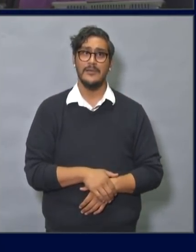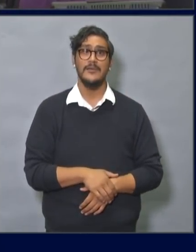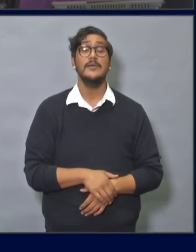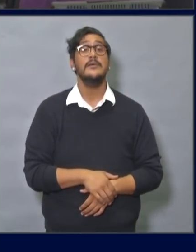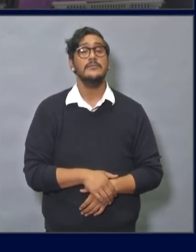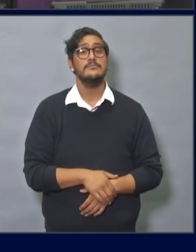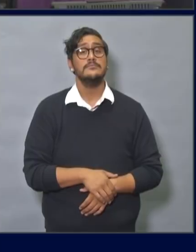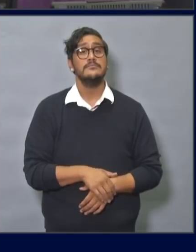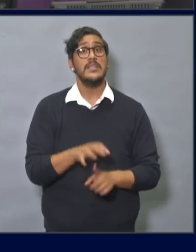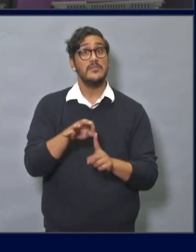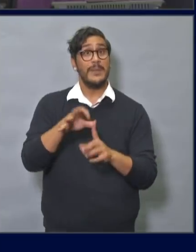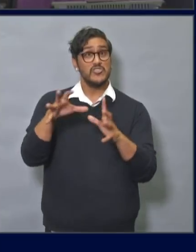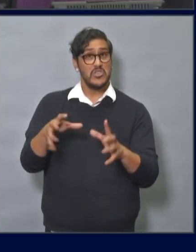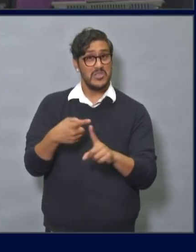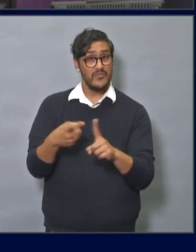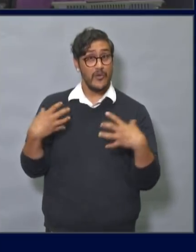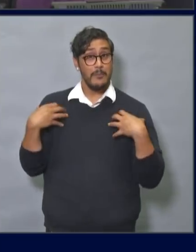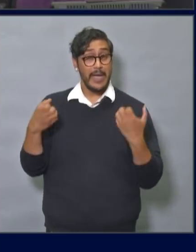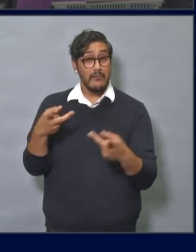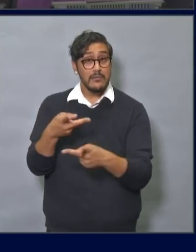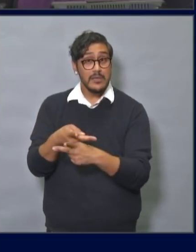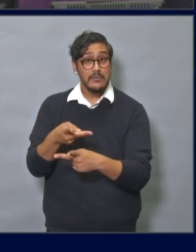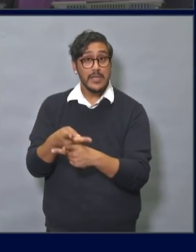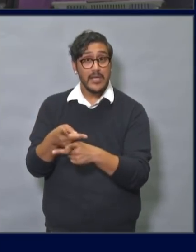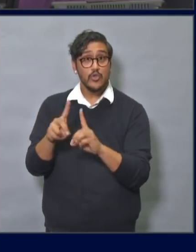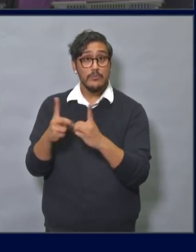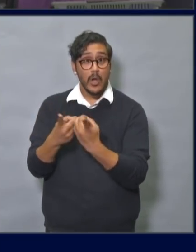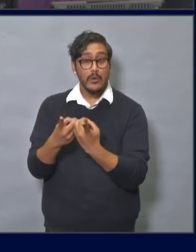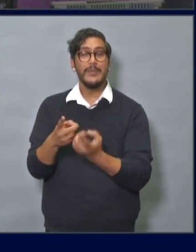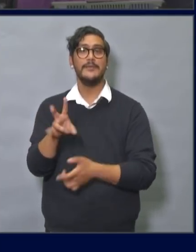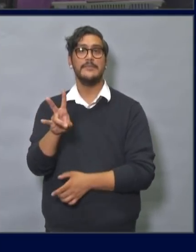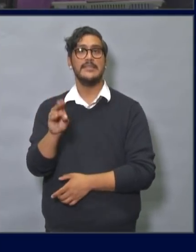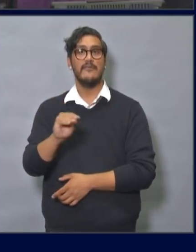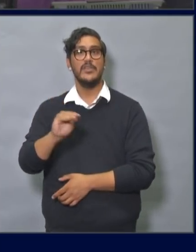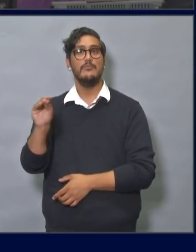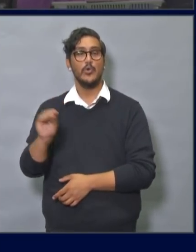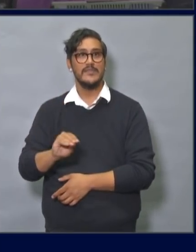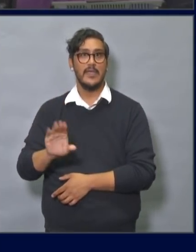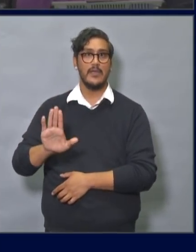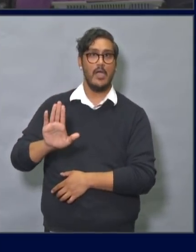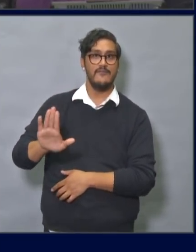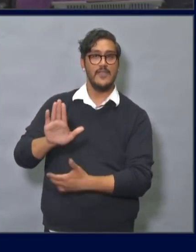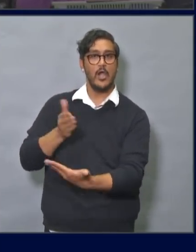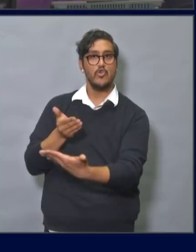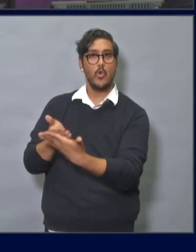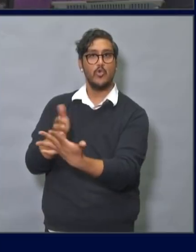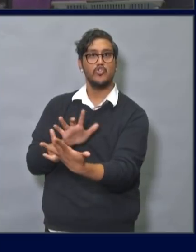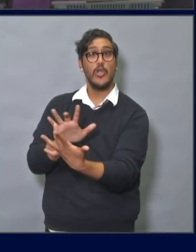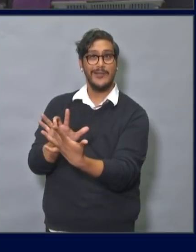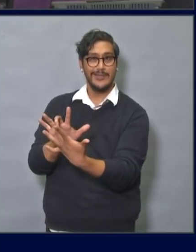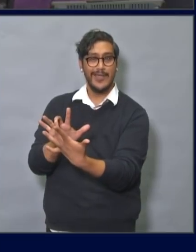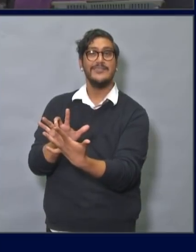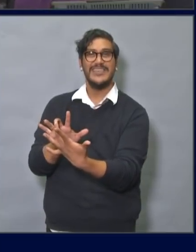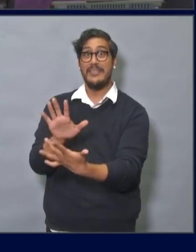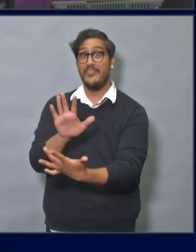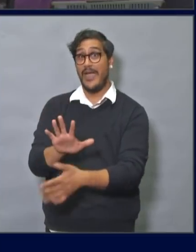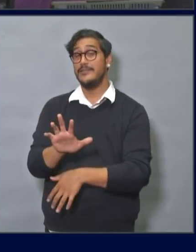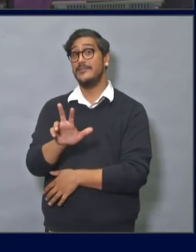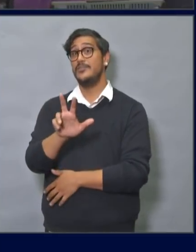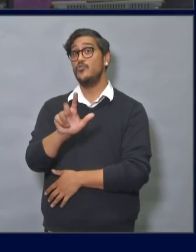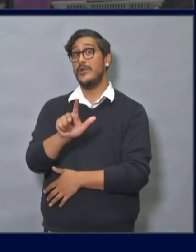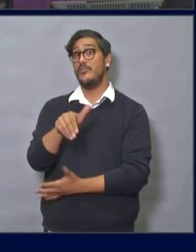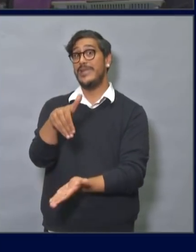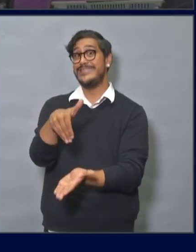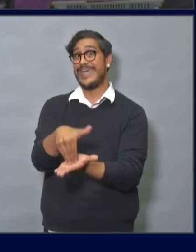salud pública completaron entrevistas con el 70% de los contactos cercanos, que son casi